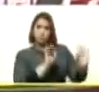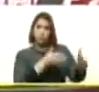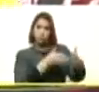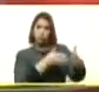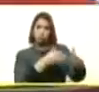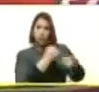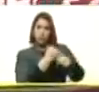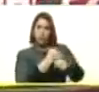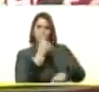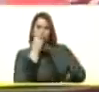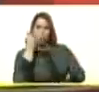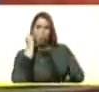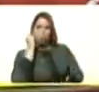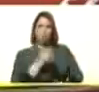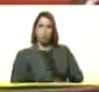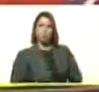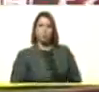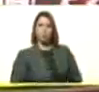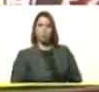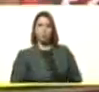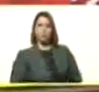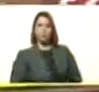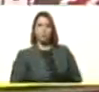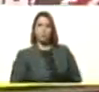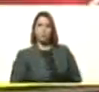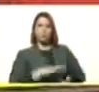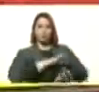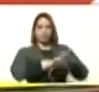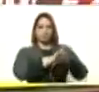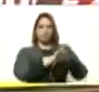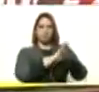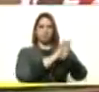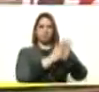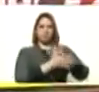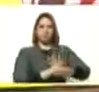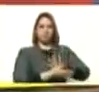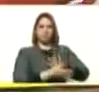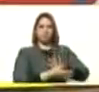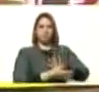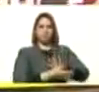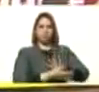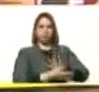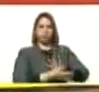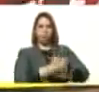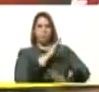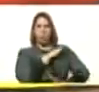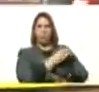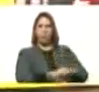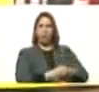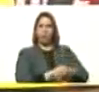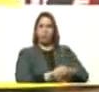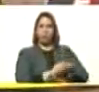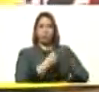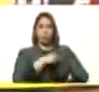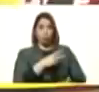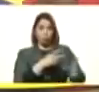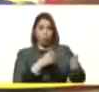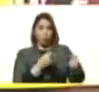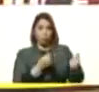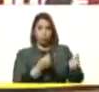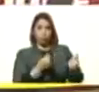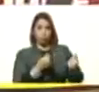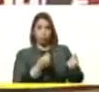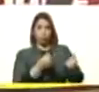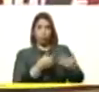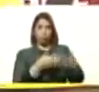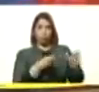la clase obrera, que ha destruido el poder adquisitivo que teníamos y que está garantizado en nuestra Constitución